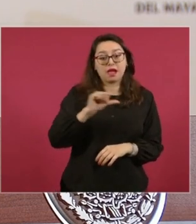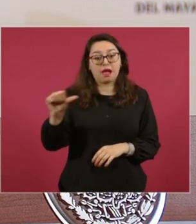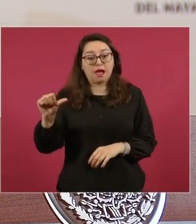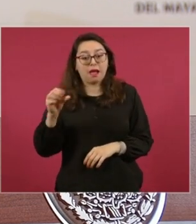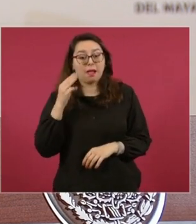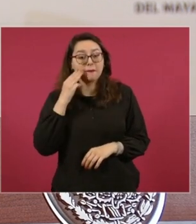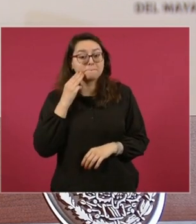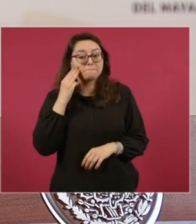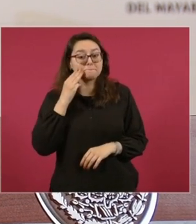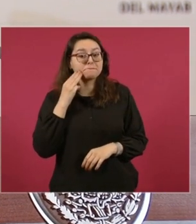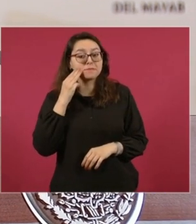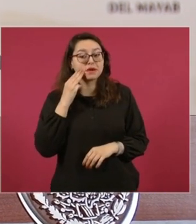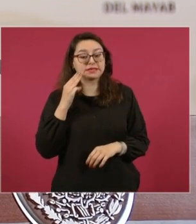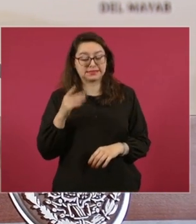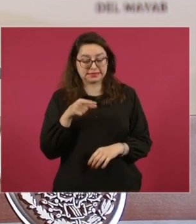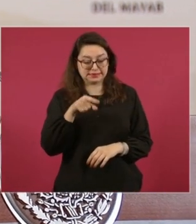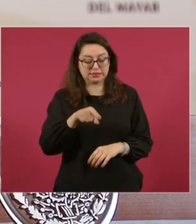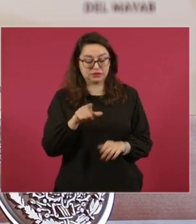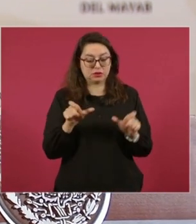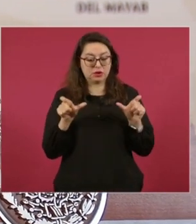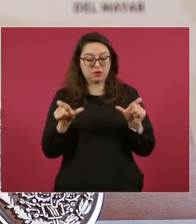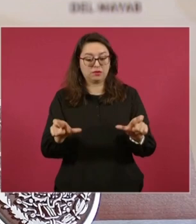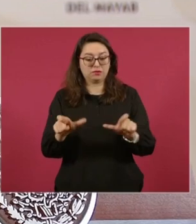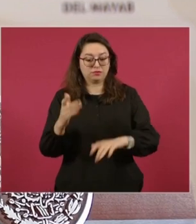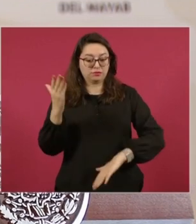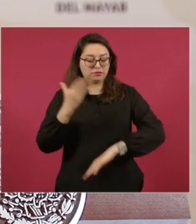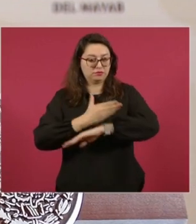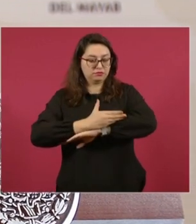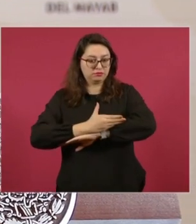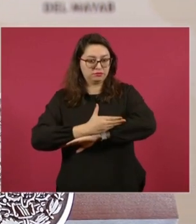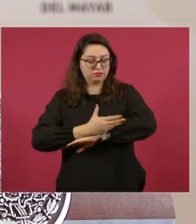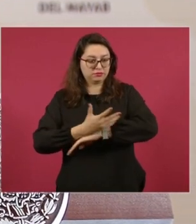que cobraban a los